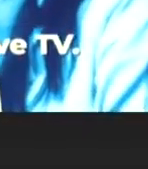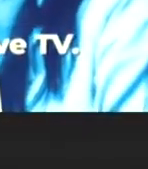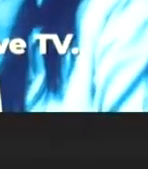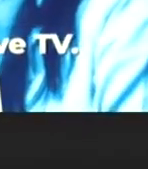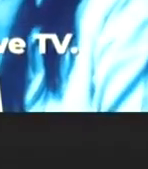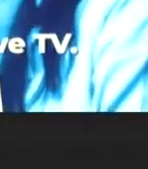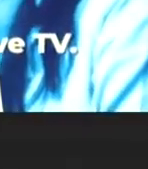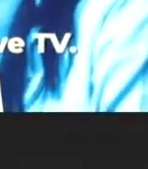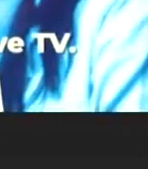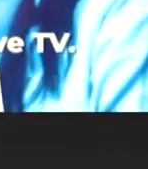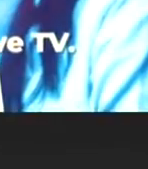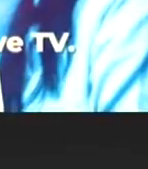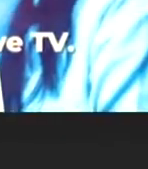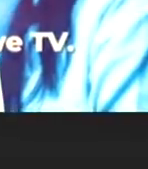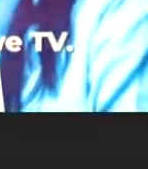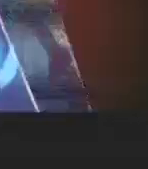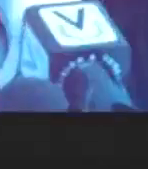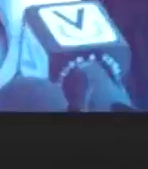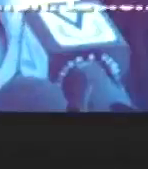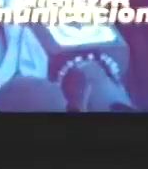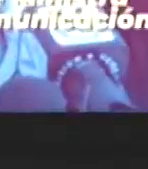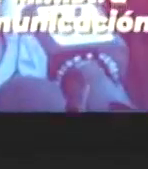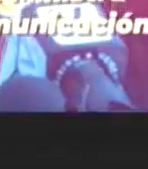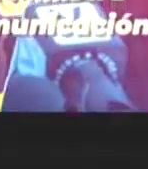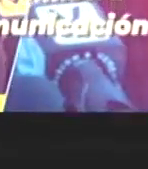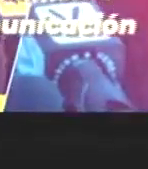Katia y Vive TV.